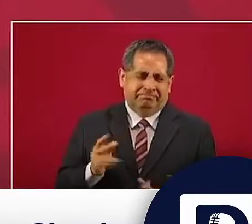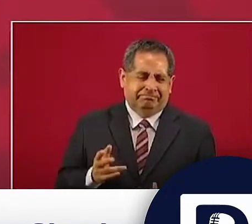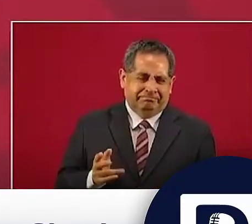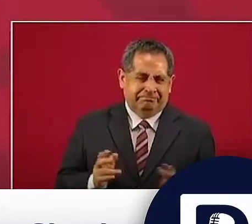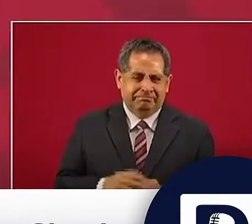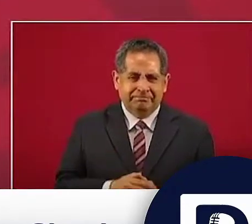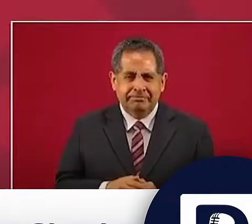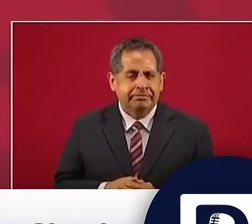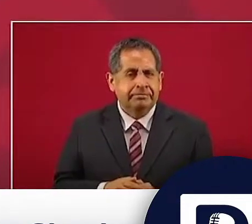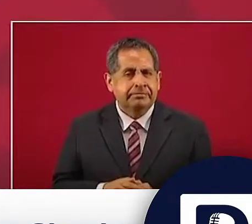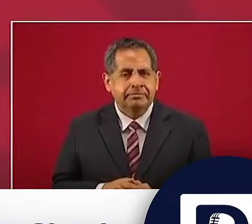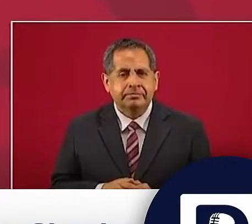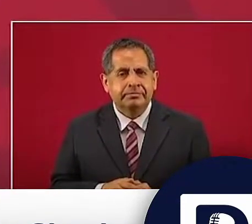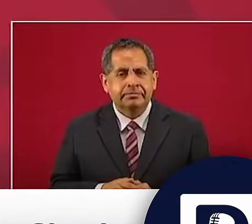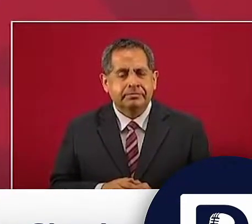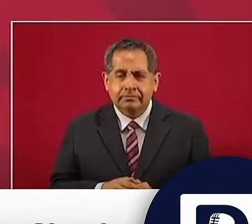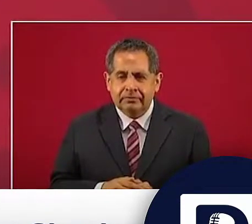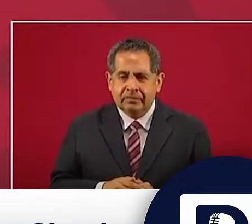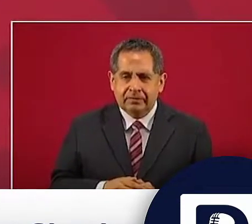era